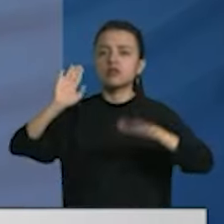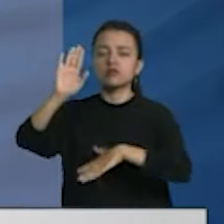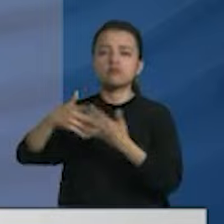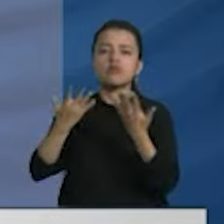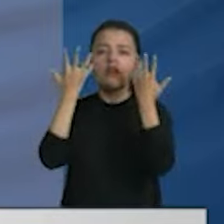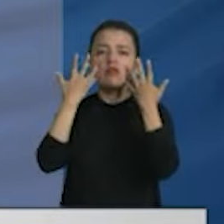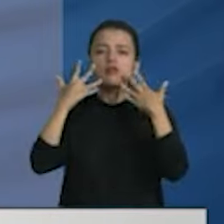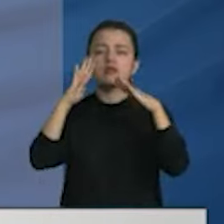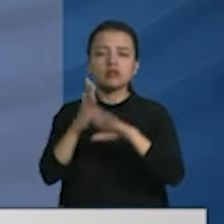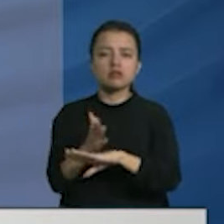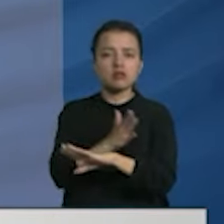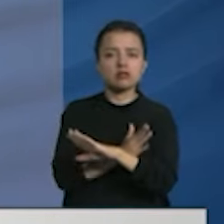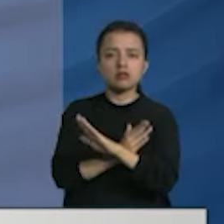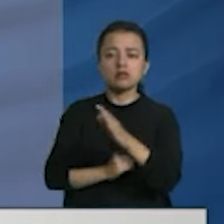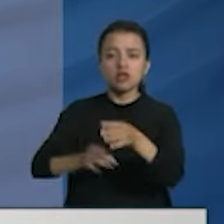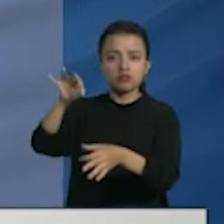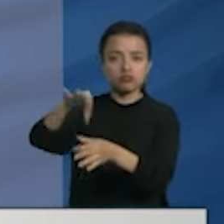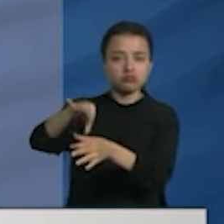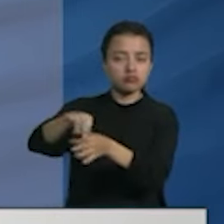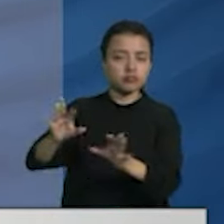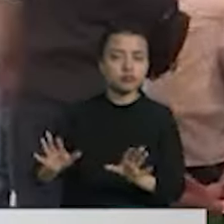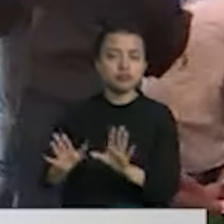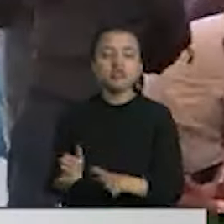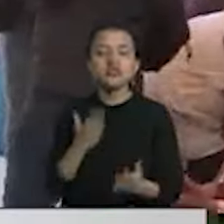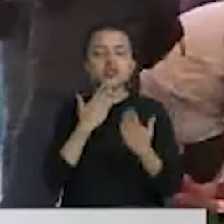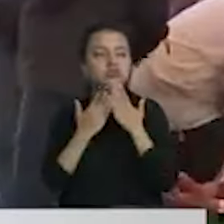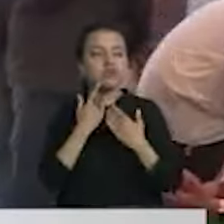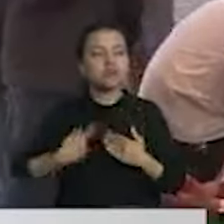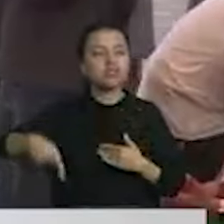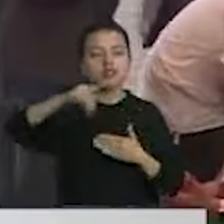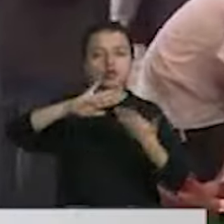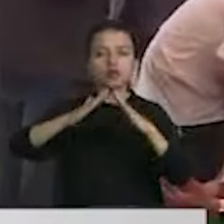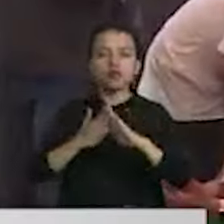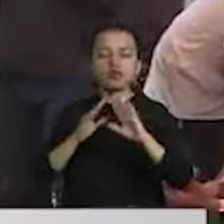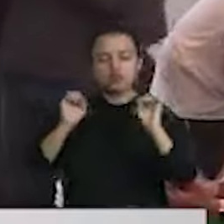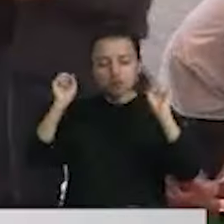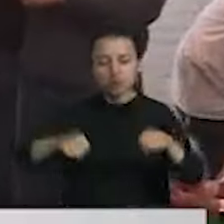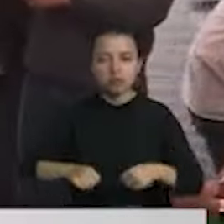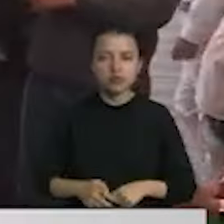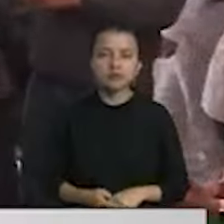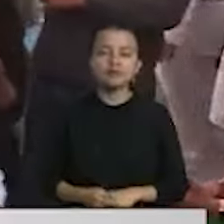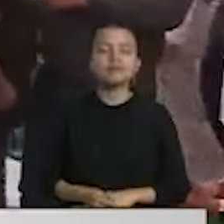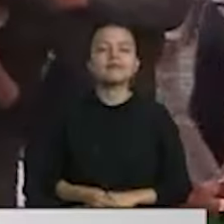10 días antes del proceso, por lo que pidió confianza a sus seguidores.